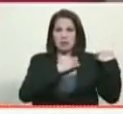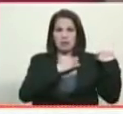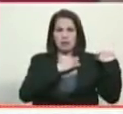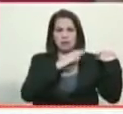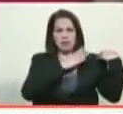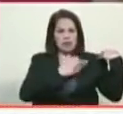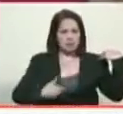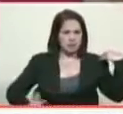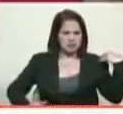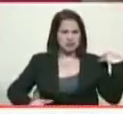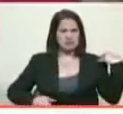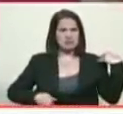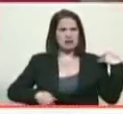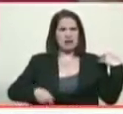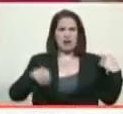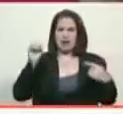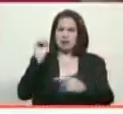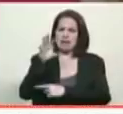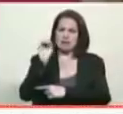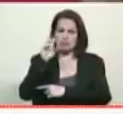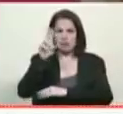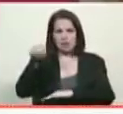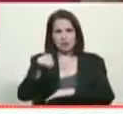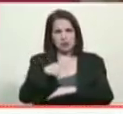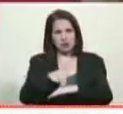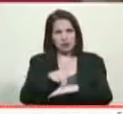el presidente o presidenta de la Asamblea Nacional.